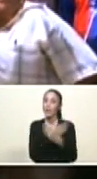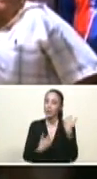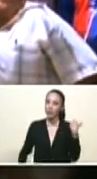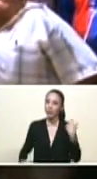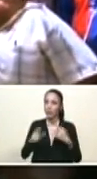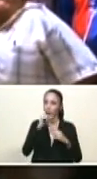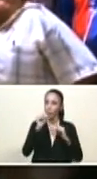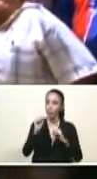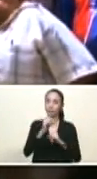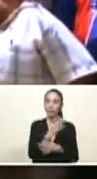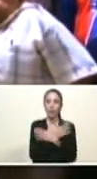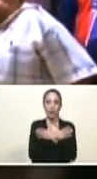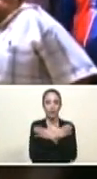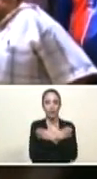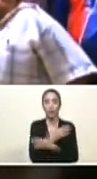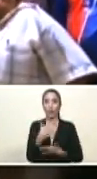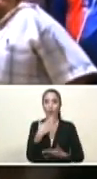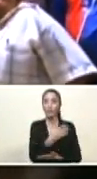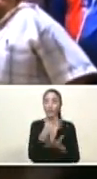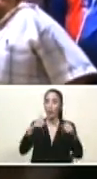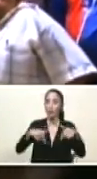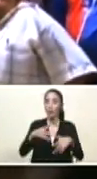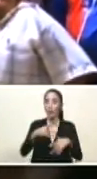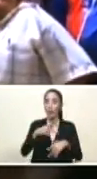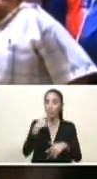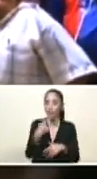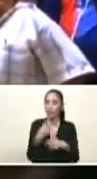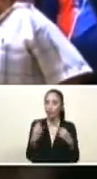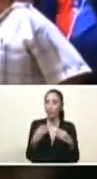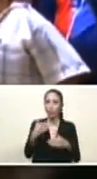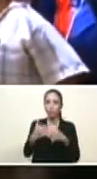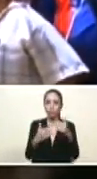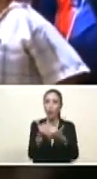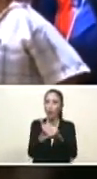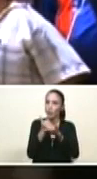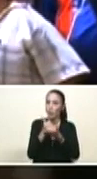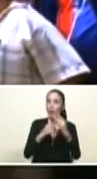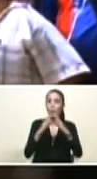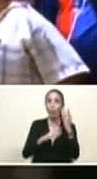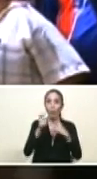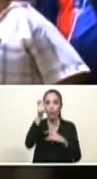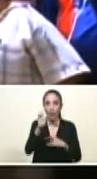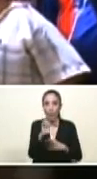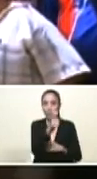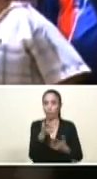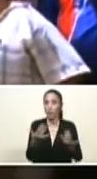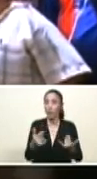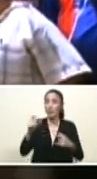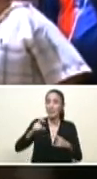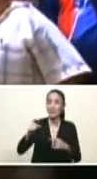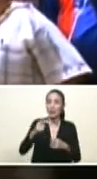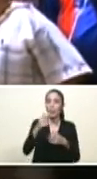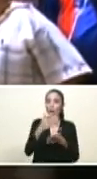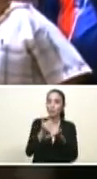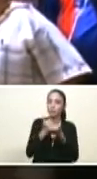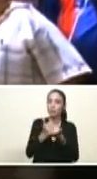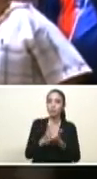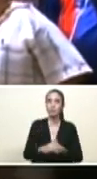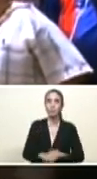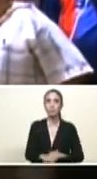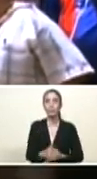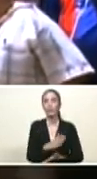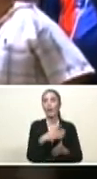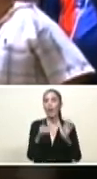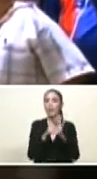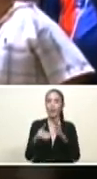Unas políticas que no buscan sino satisfacer las necesidades mínimas que todo ciudadano debe tener, todo ser humano debe tener, como lo es el